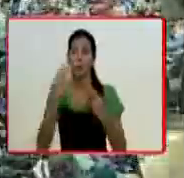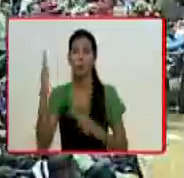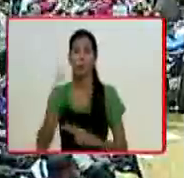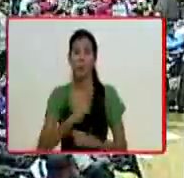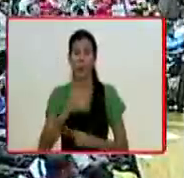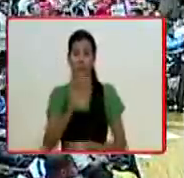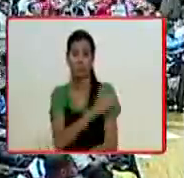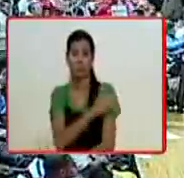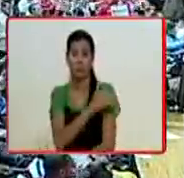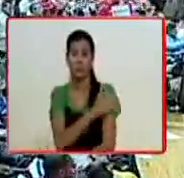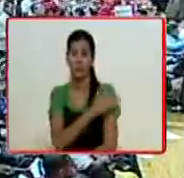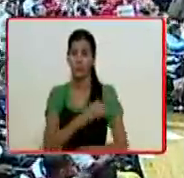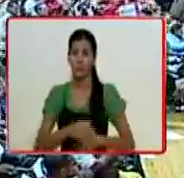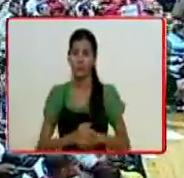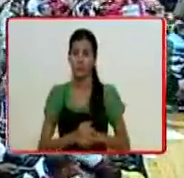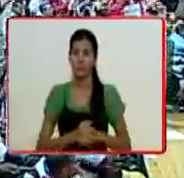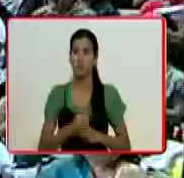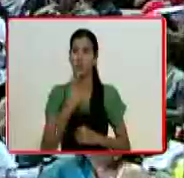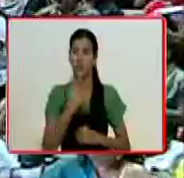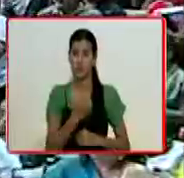Lo digo.